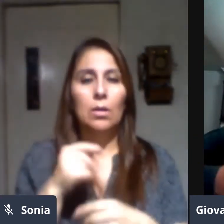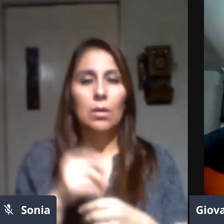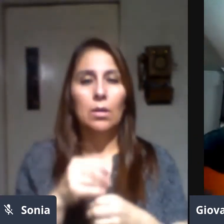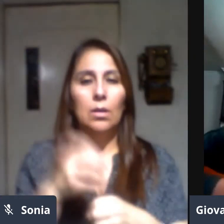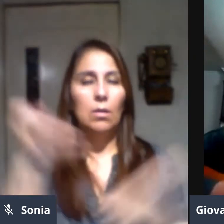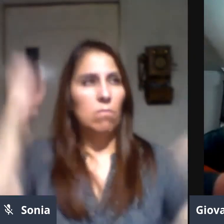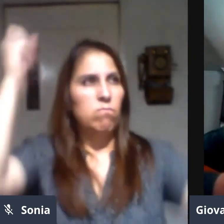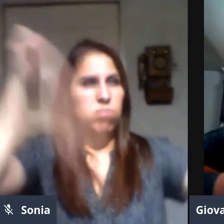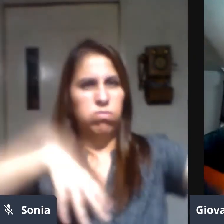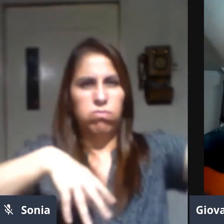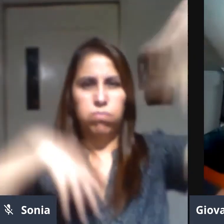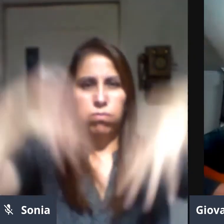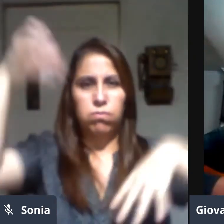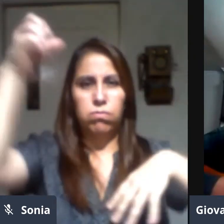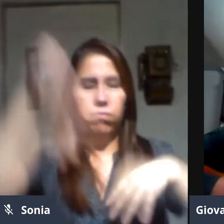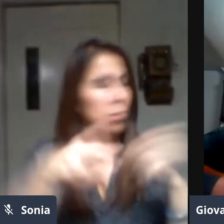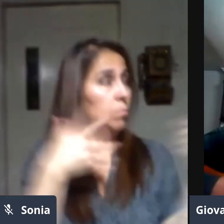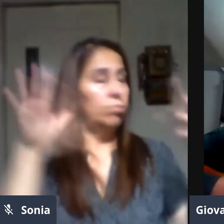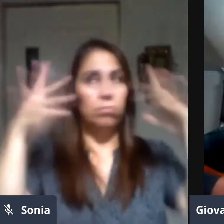hundido